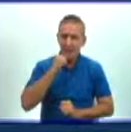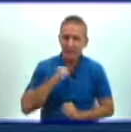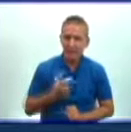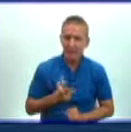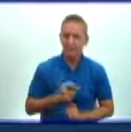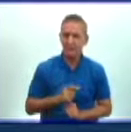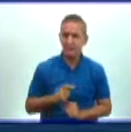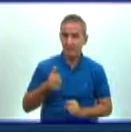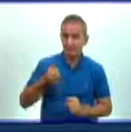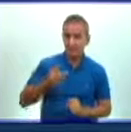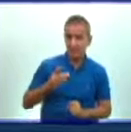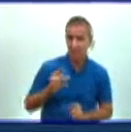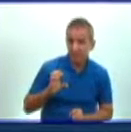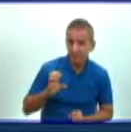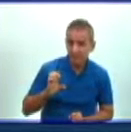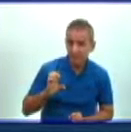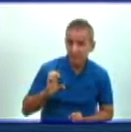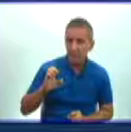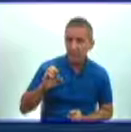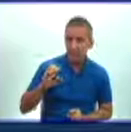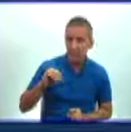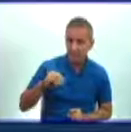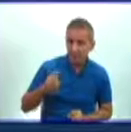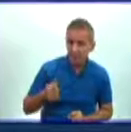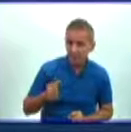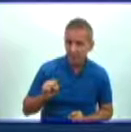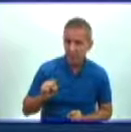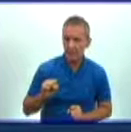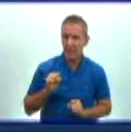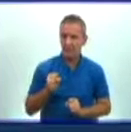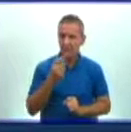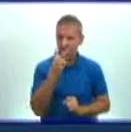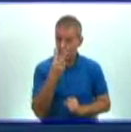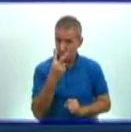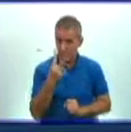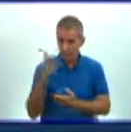aquí? Además.